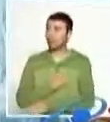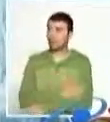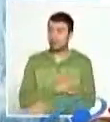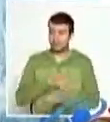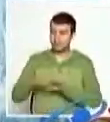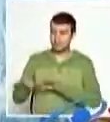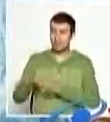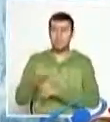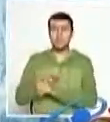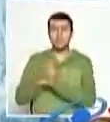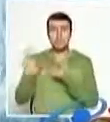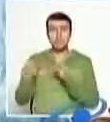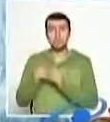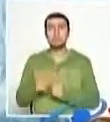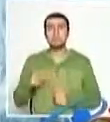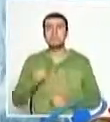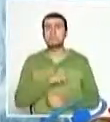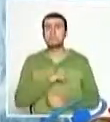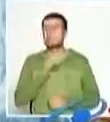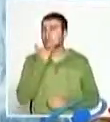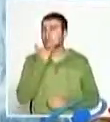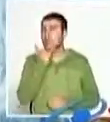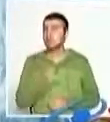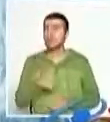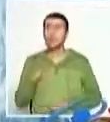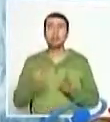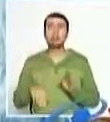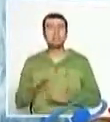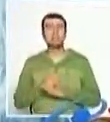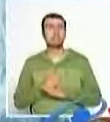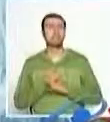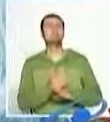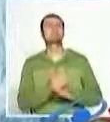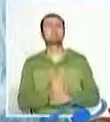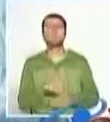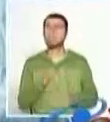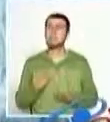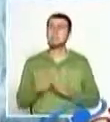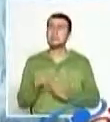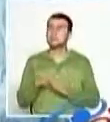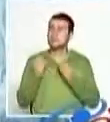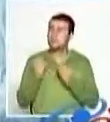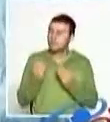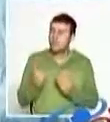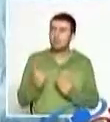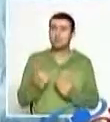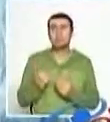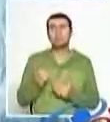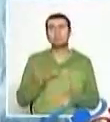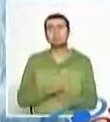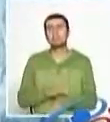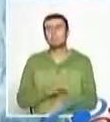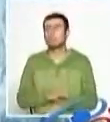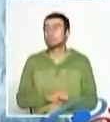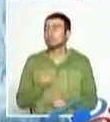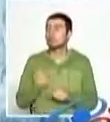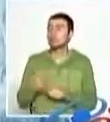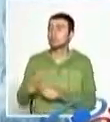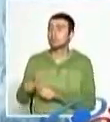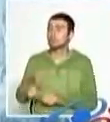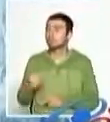nosotros hemos erradicado prácticamente por el abuso de los antibióticos, de los medicamentos, de los